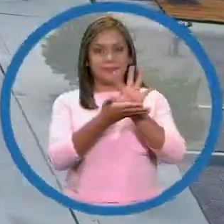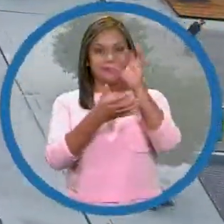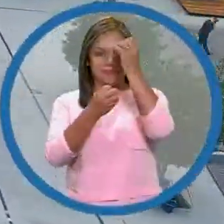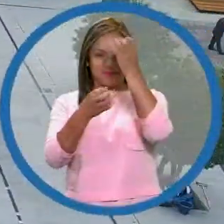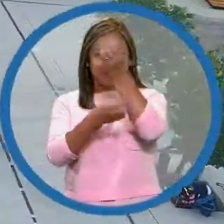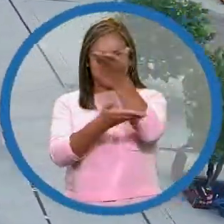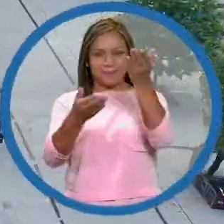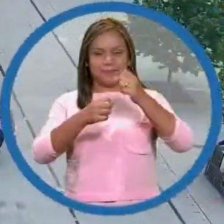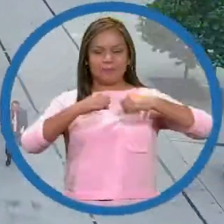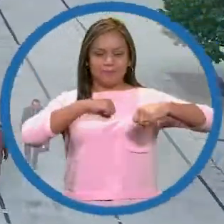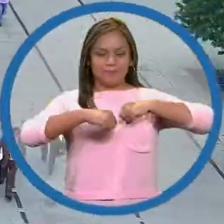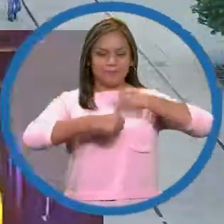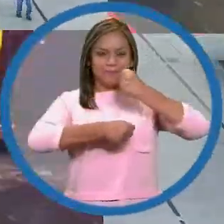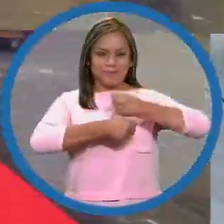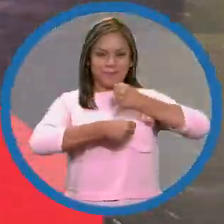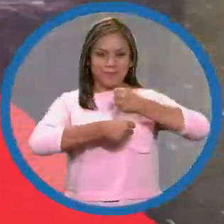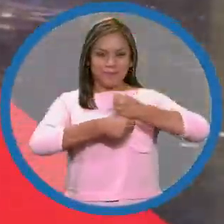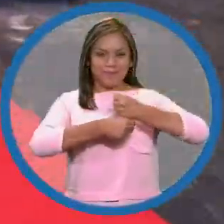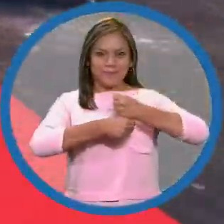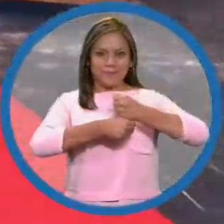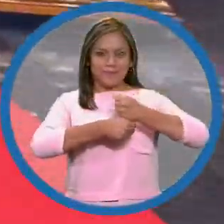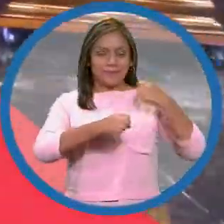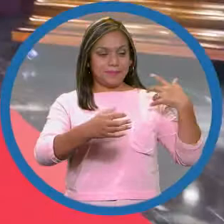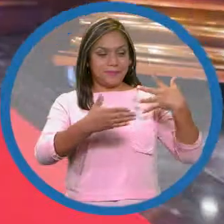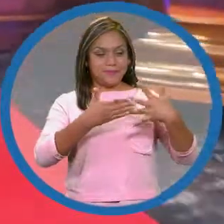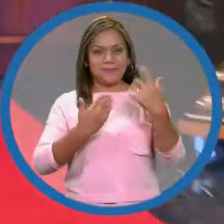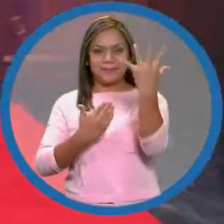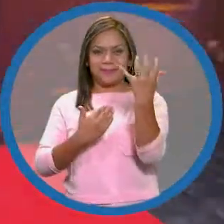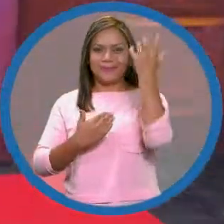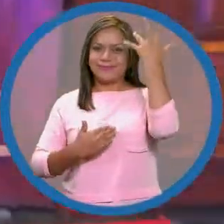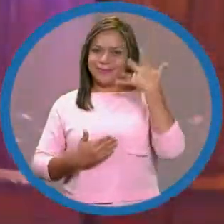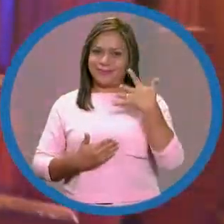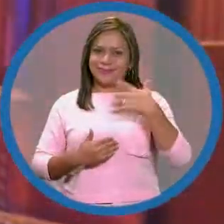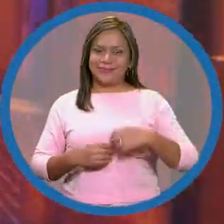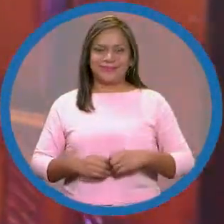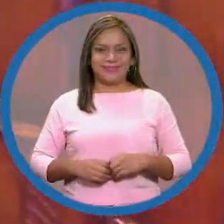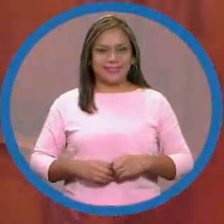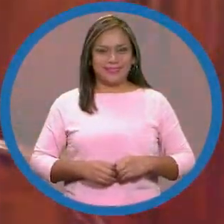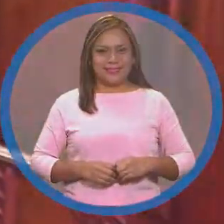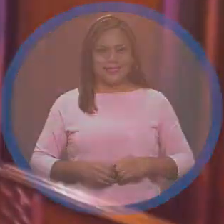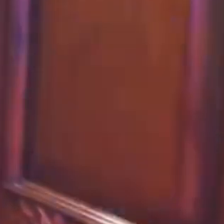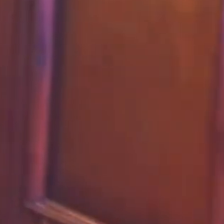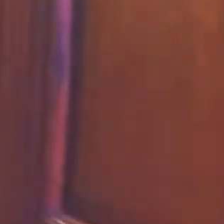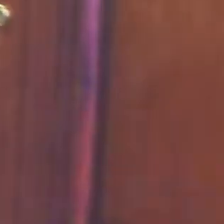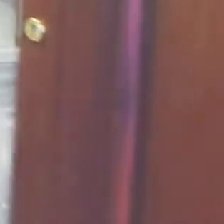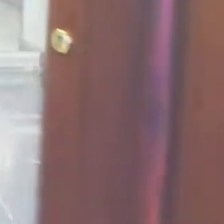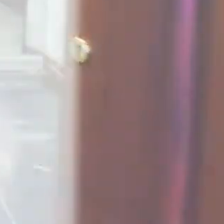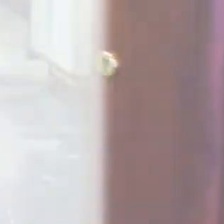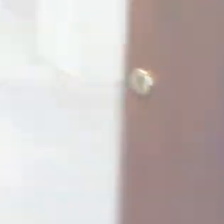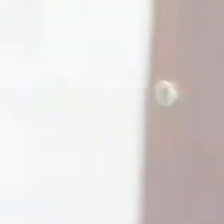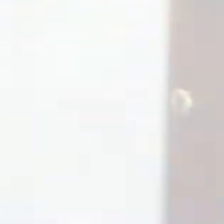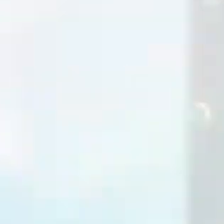En la Asamblea Informa, damos cuenta de las actividades desarrolladas en estos 15 días.